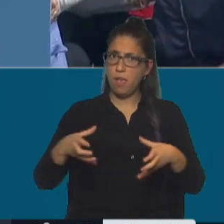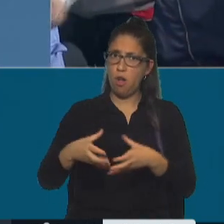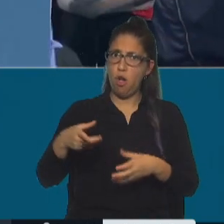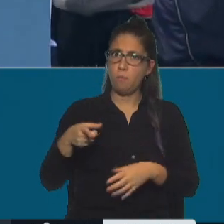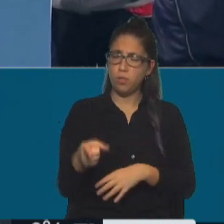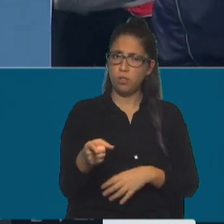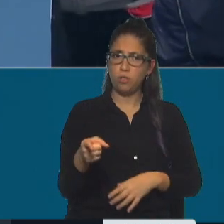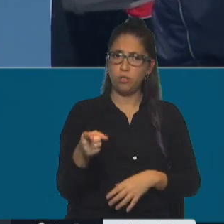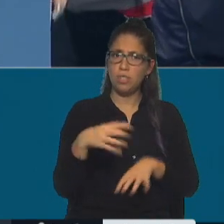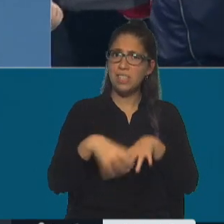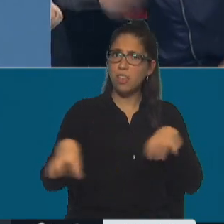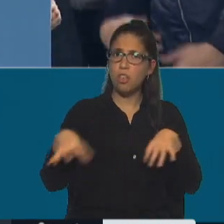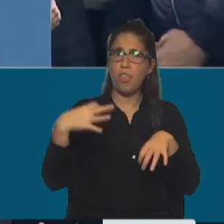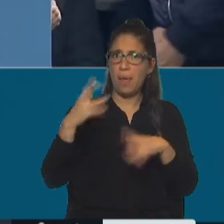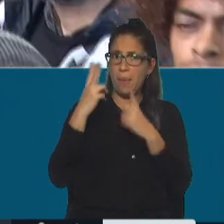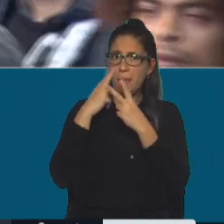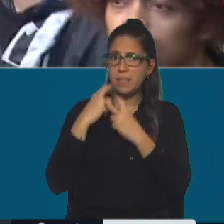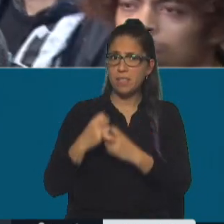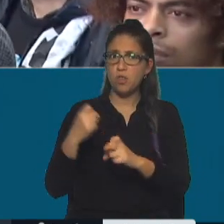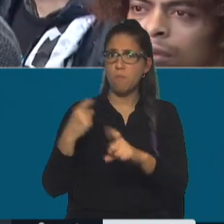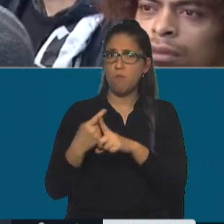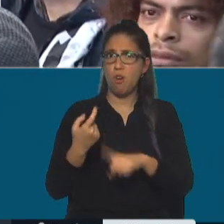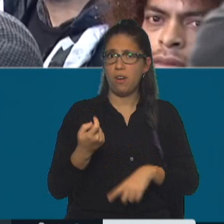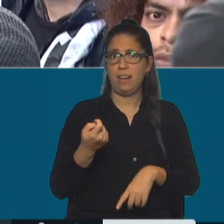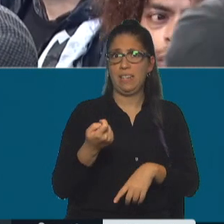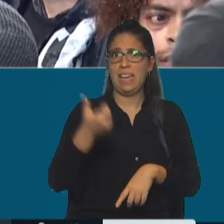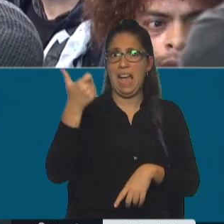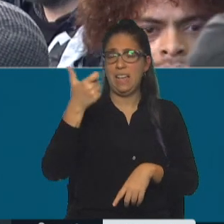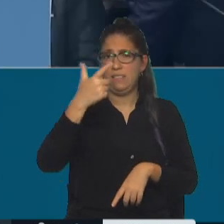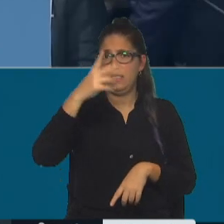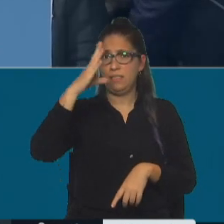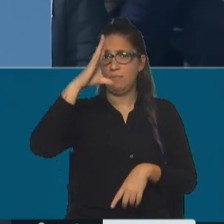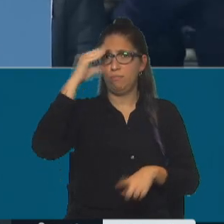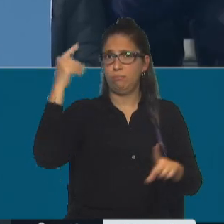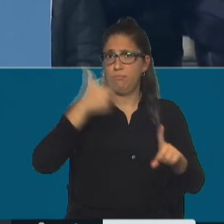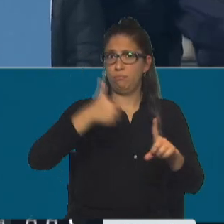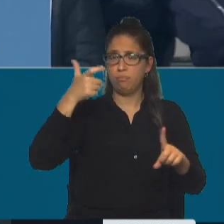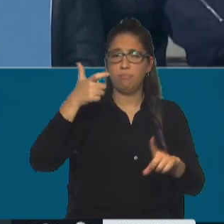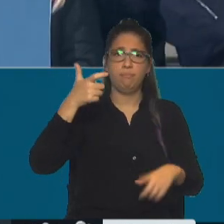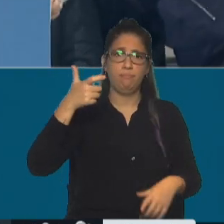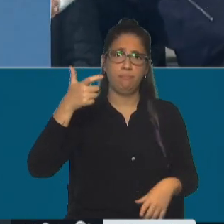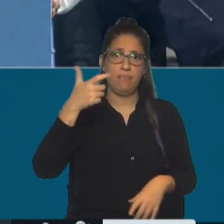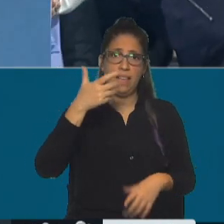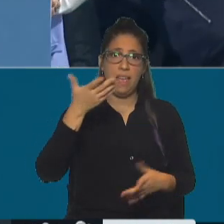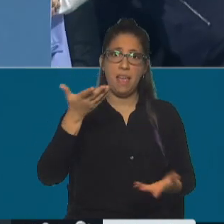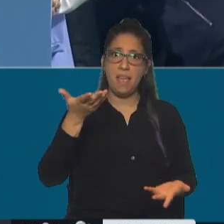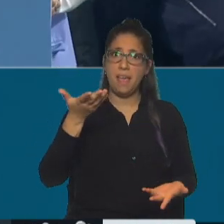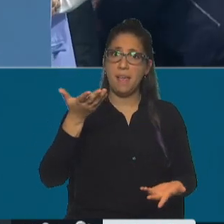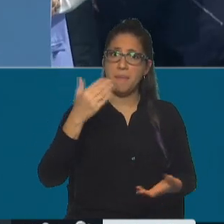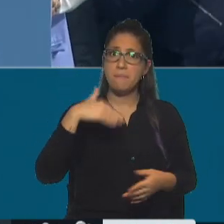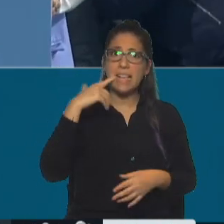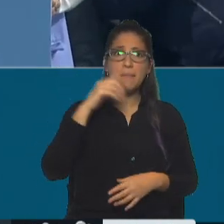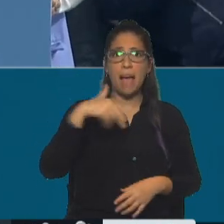que tiene que ser investigado por el intento de magnicidio, ¿no? Recordemos Milman, el celular de Milman, etcétera.